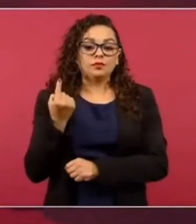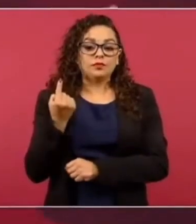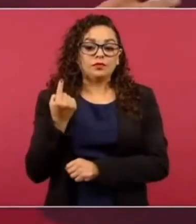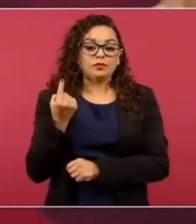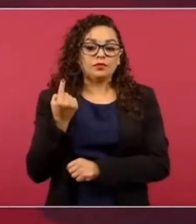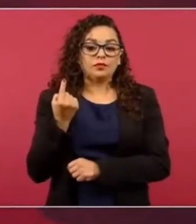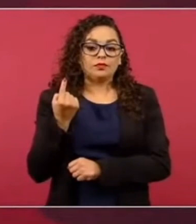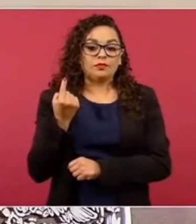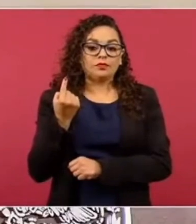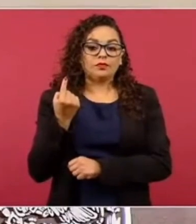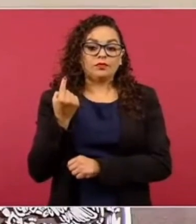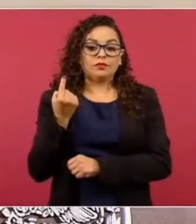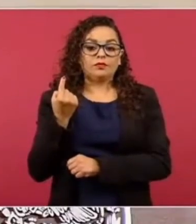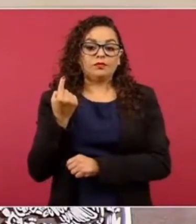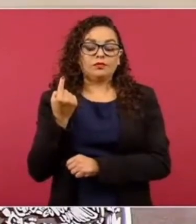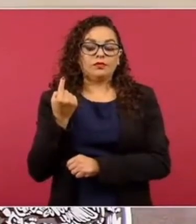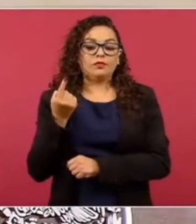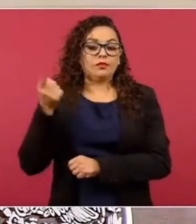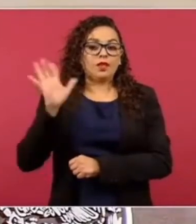su